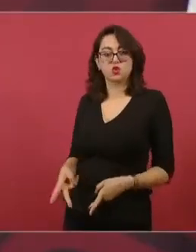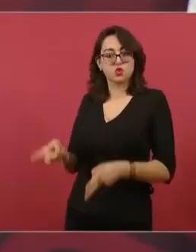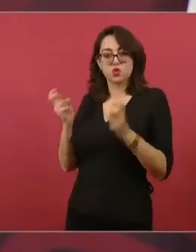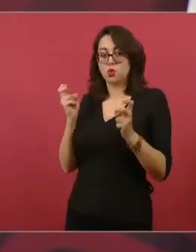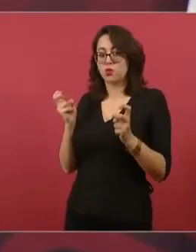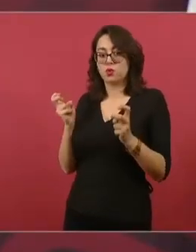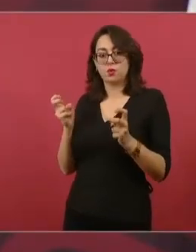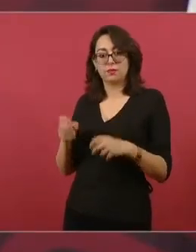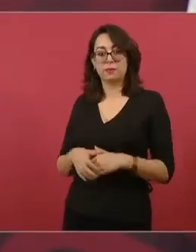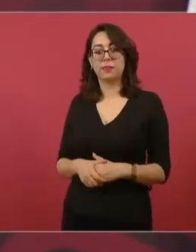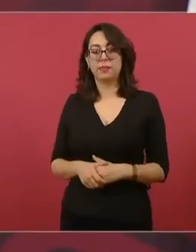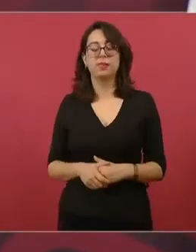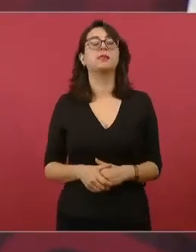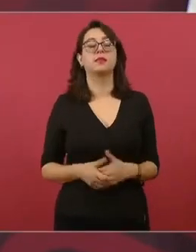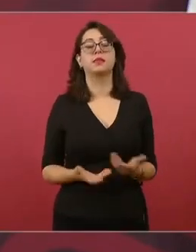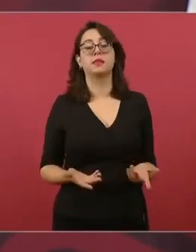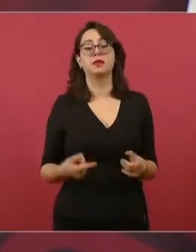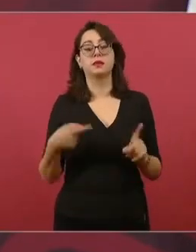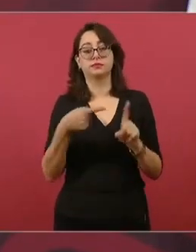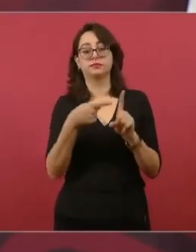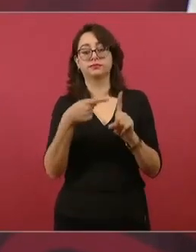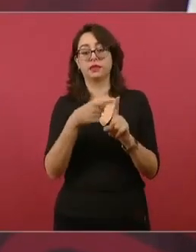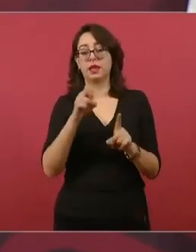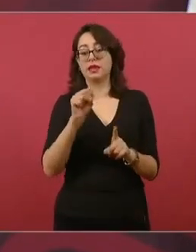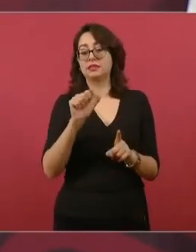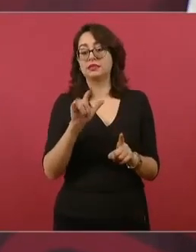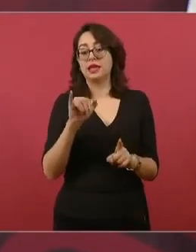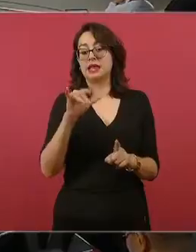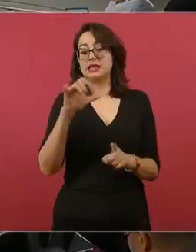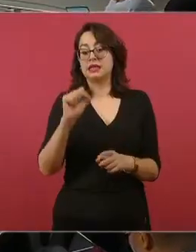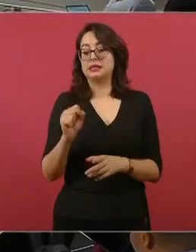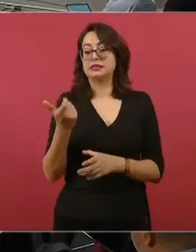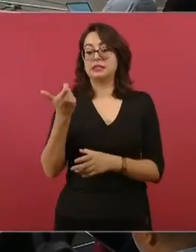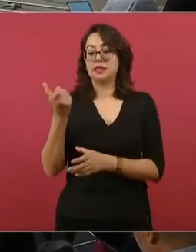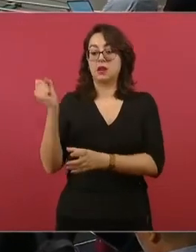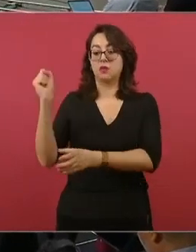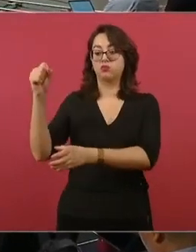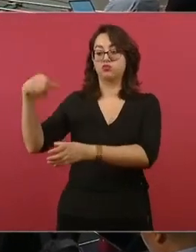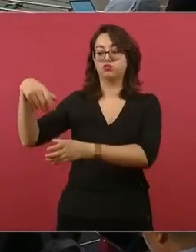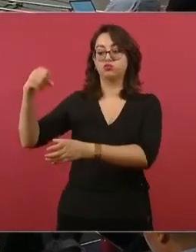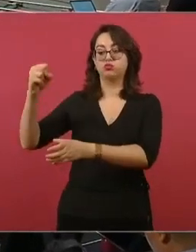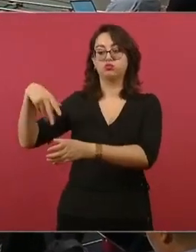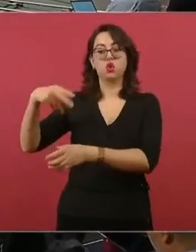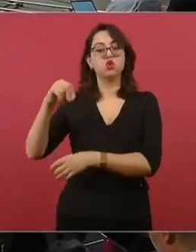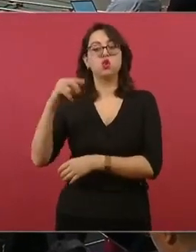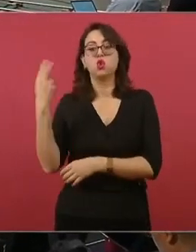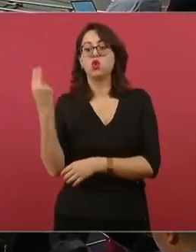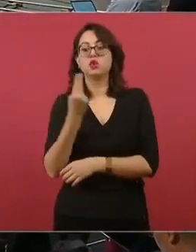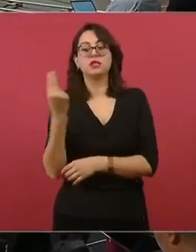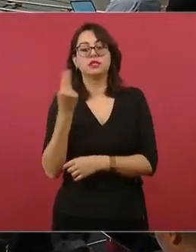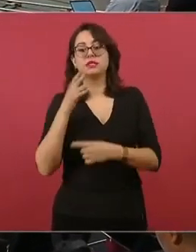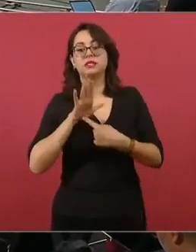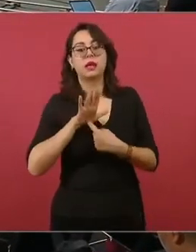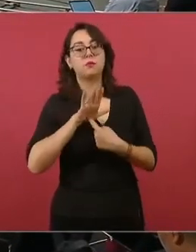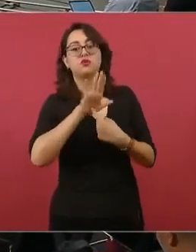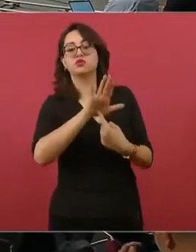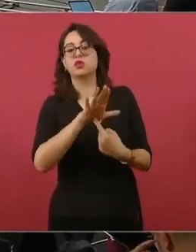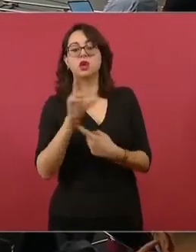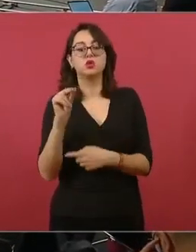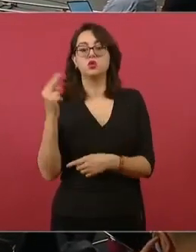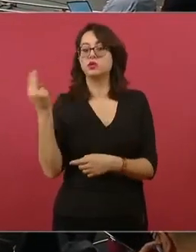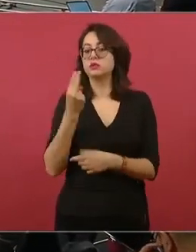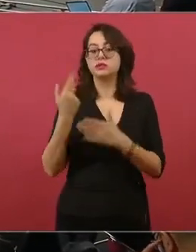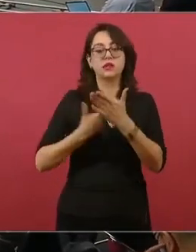donde se podía disponer del dinero y no comprobar nada, como eso que llama la atención de que fueron a